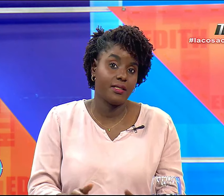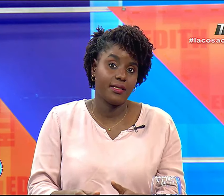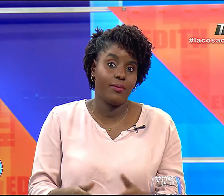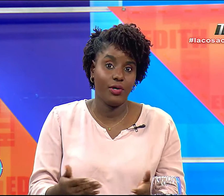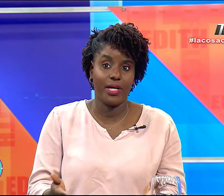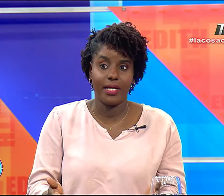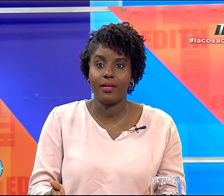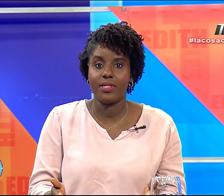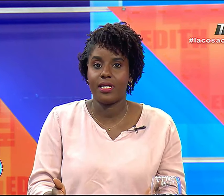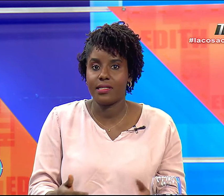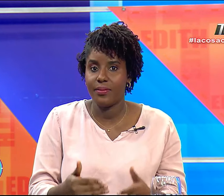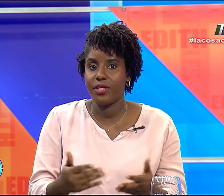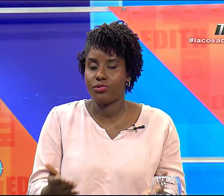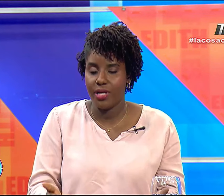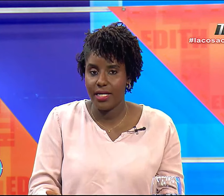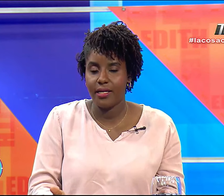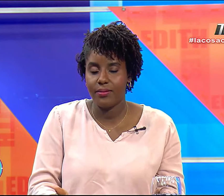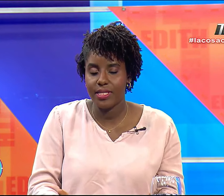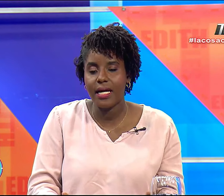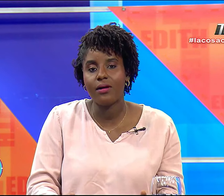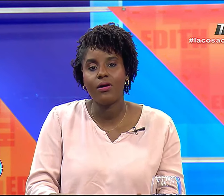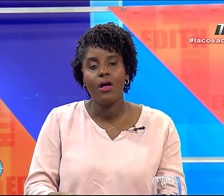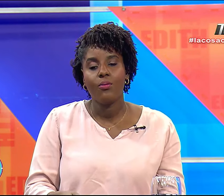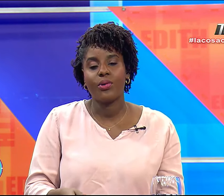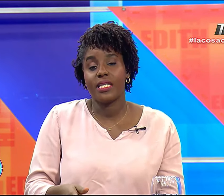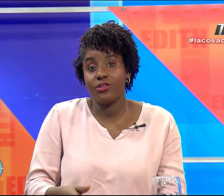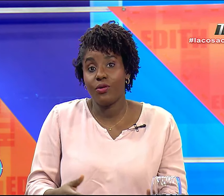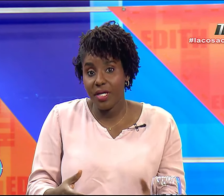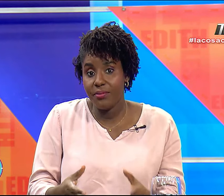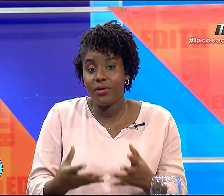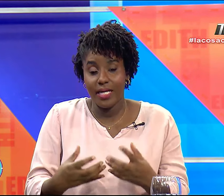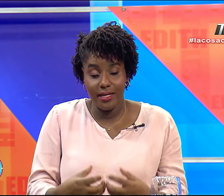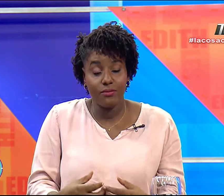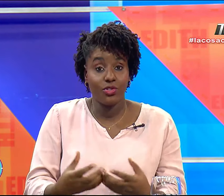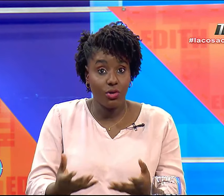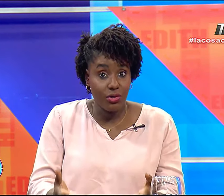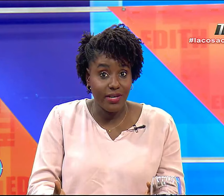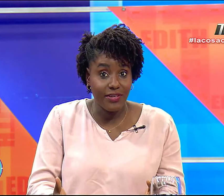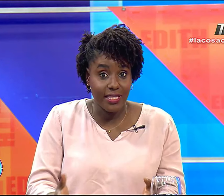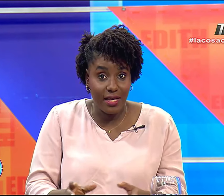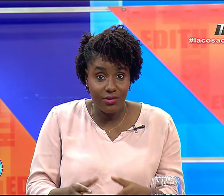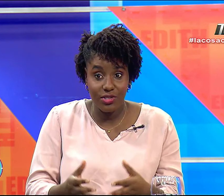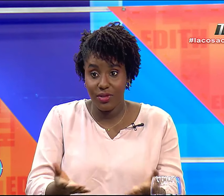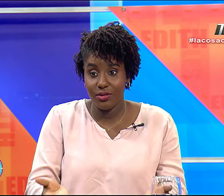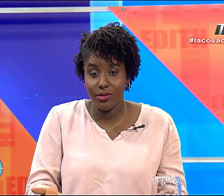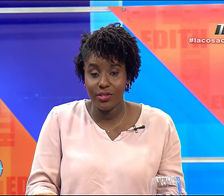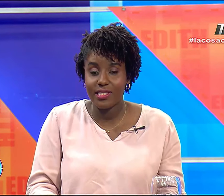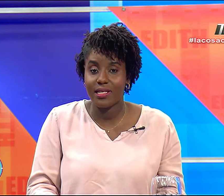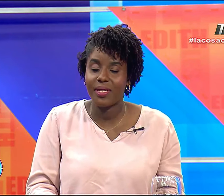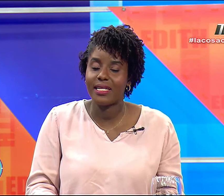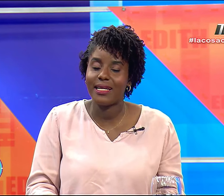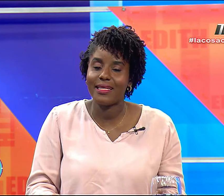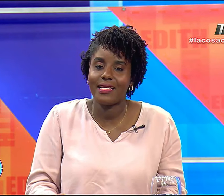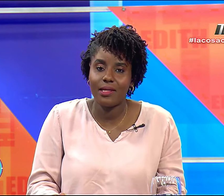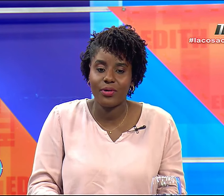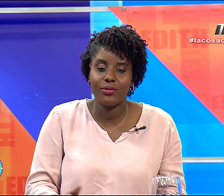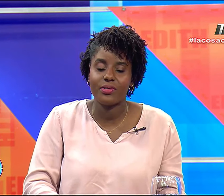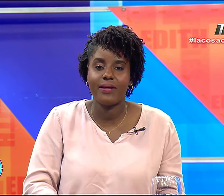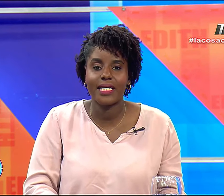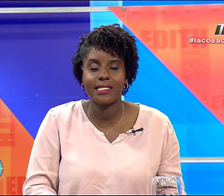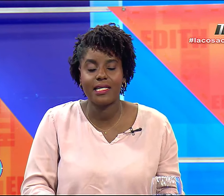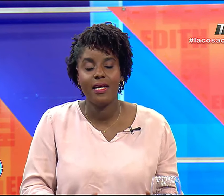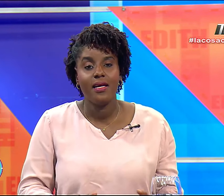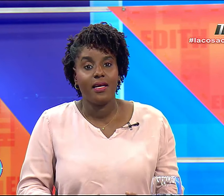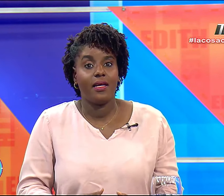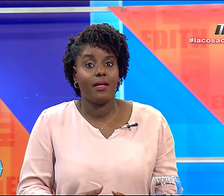gente decían, bueno, hay que revisar ese método y hay que revisarlo, pues ellos mismos, que son los afectados, si bien no lo dice de manera directa, pero uno sabe